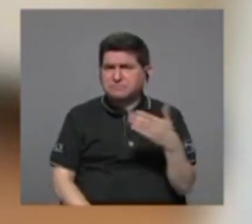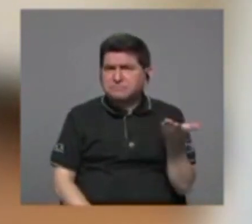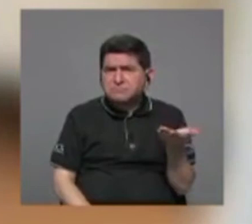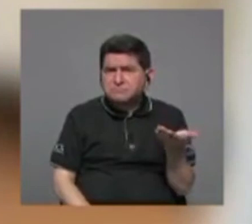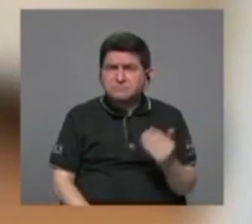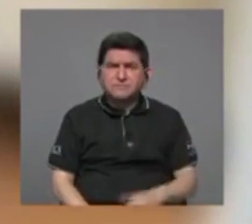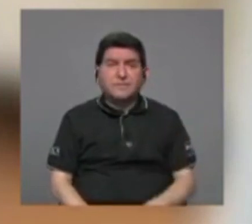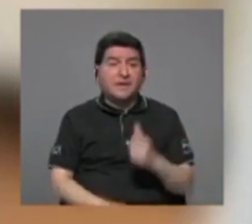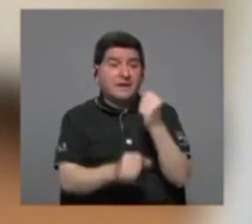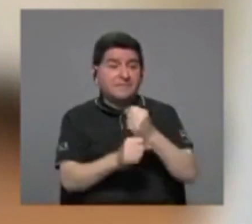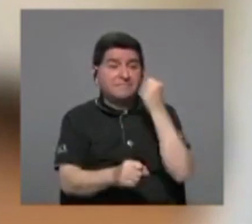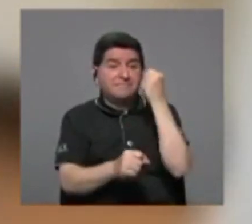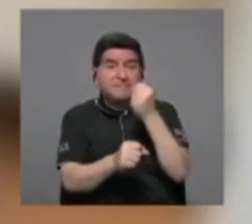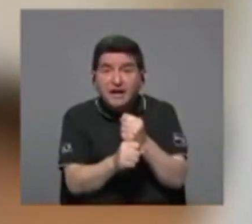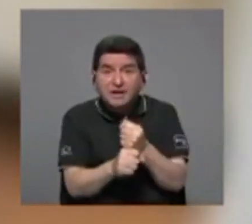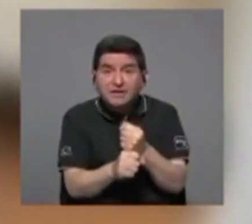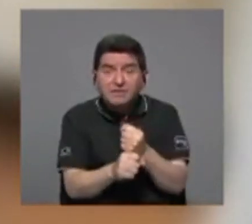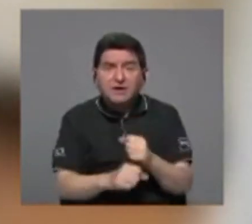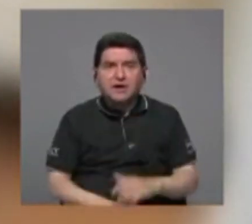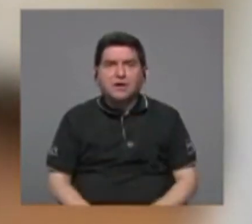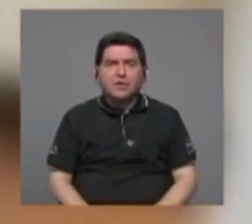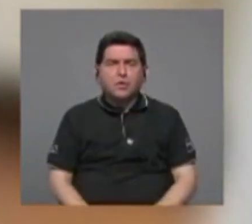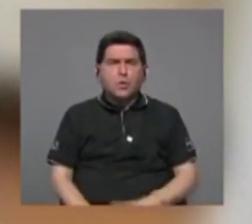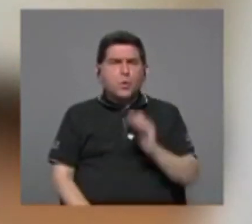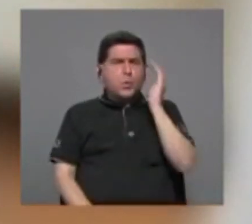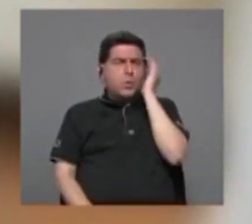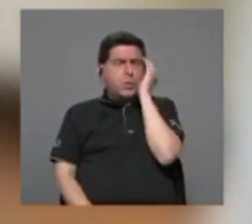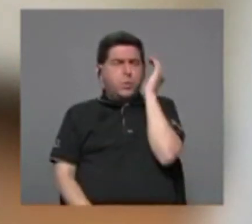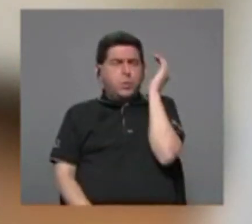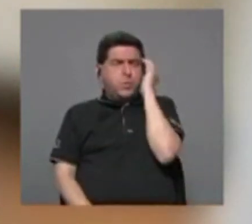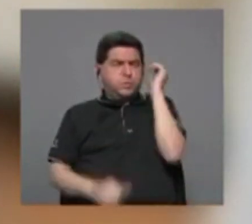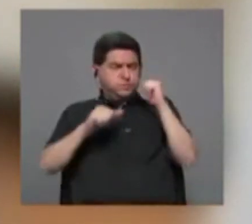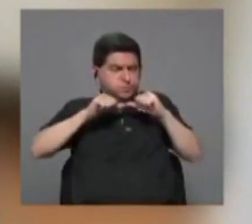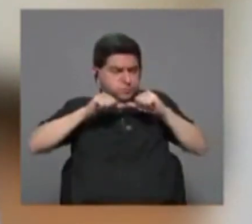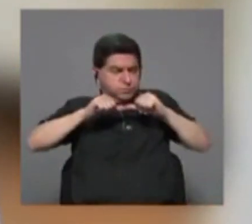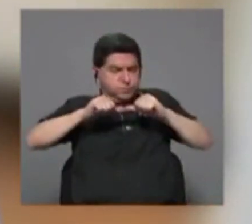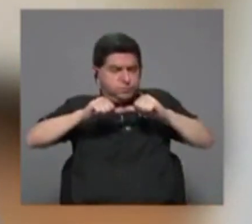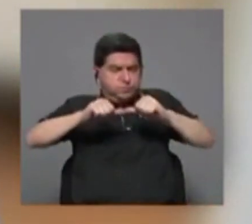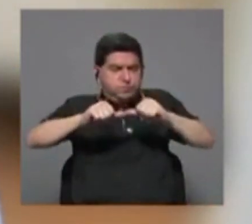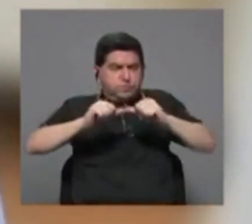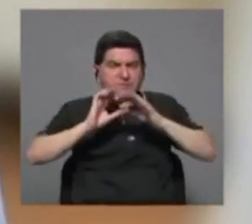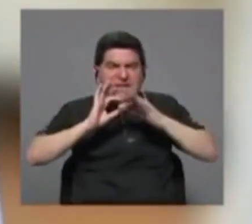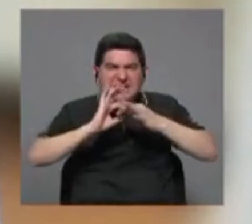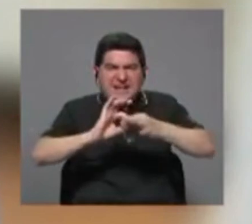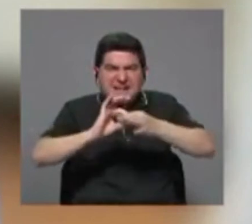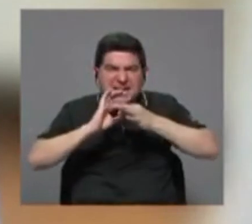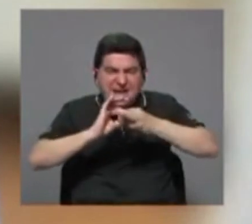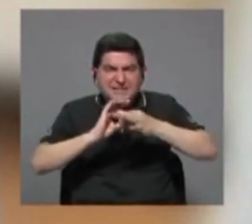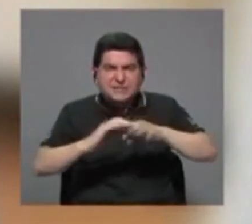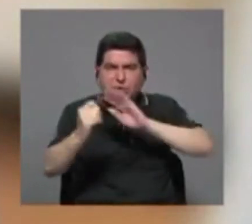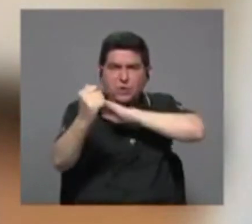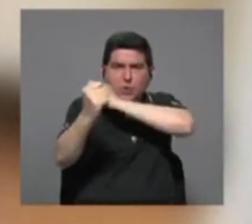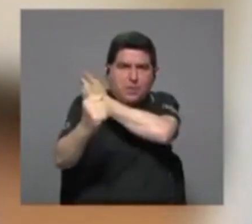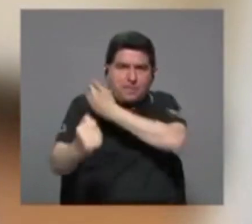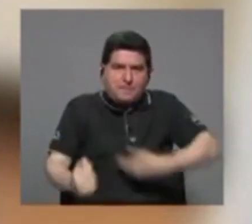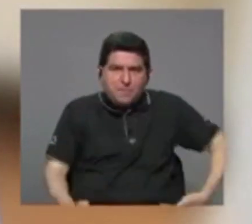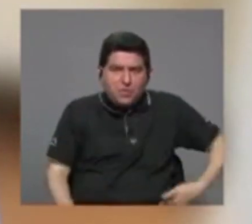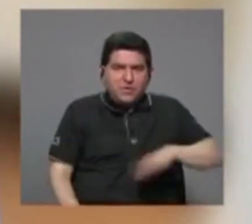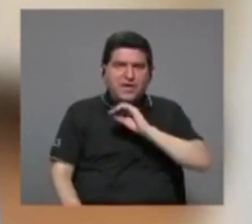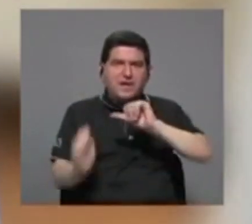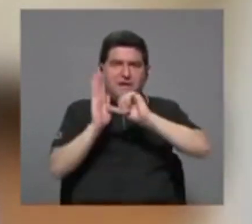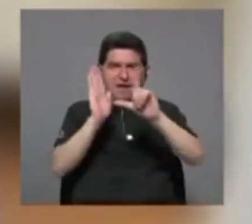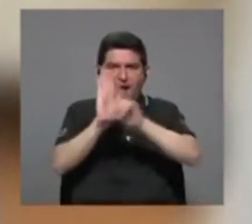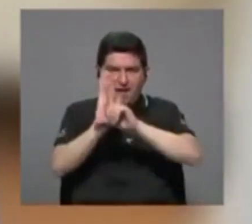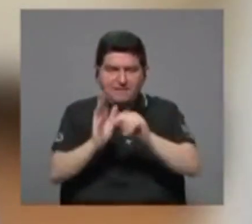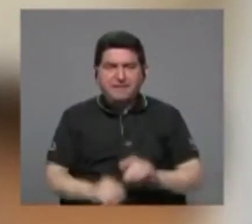de un trabajo muy concienzudo y constante de relación entre ejecutivo y legislativo,